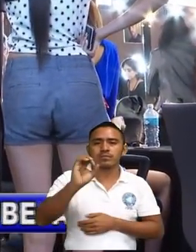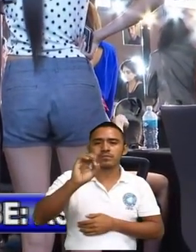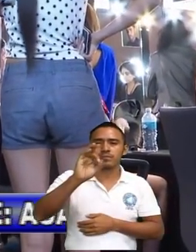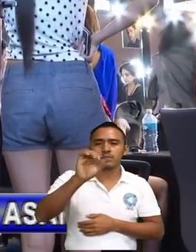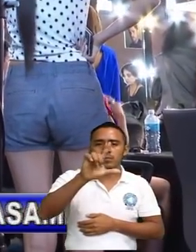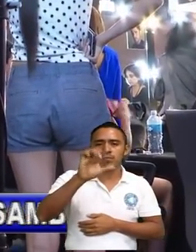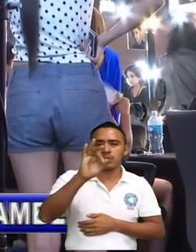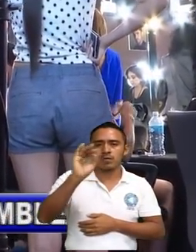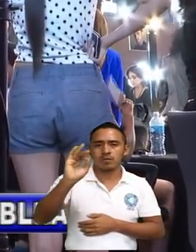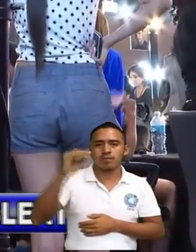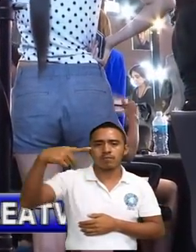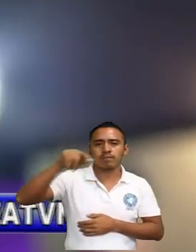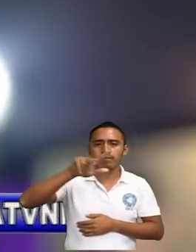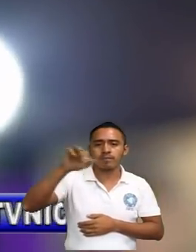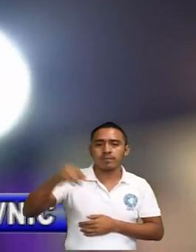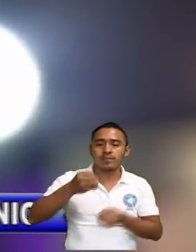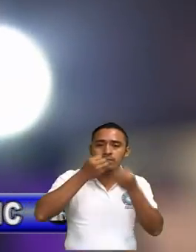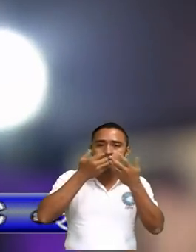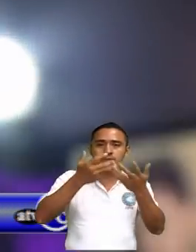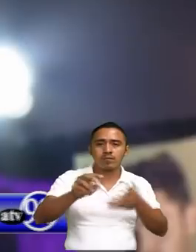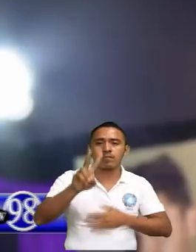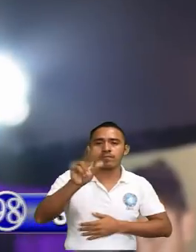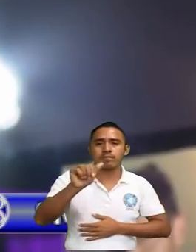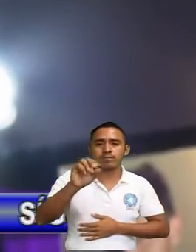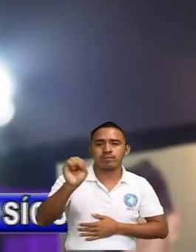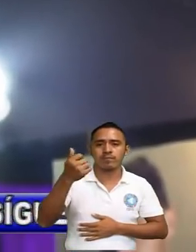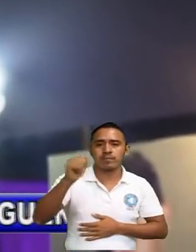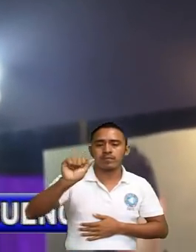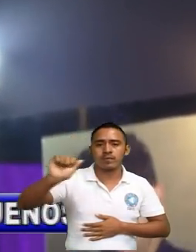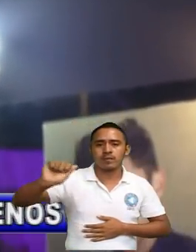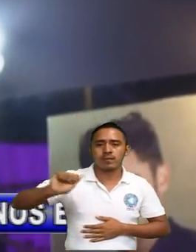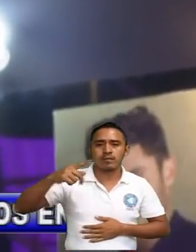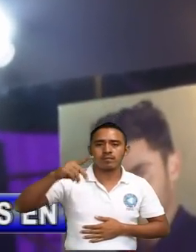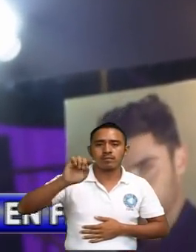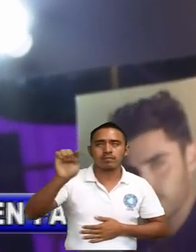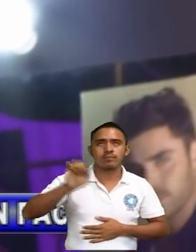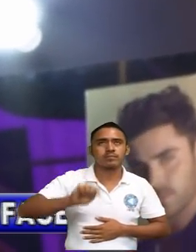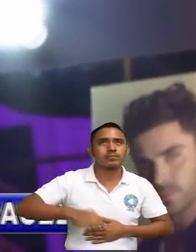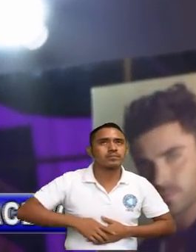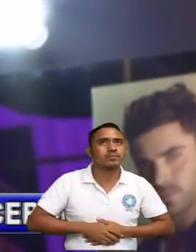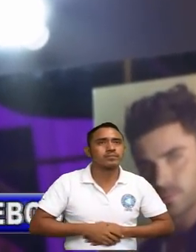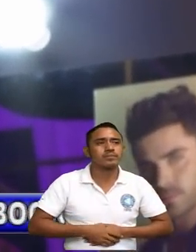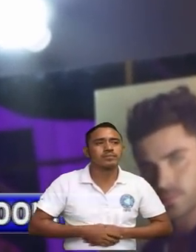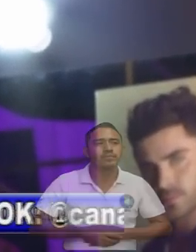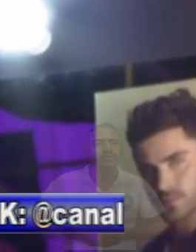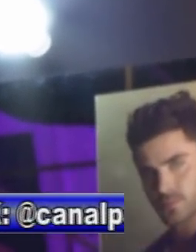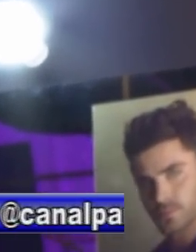Palme. Con imágenes de Wendell Noguera para el canal parlamentario, les informó Vanessa Paz.